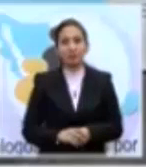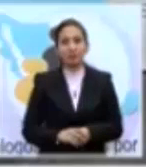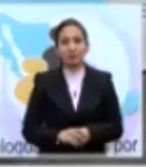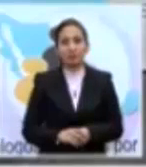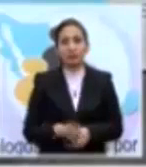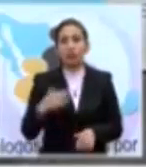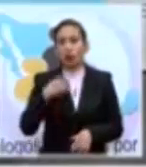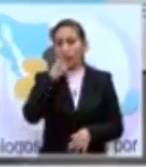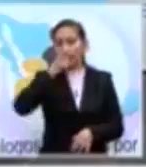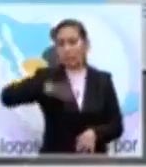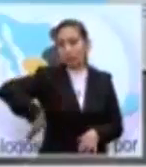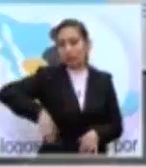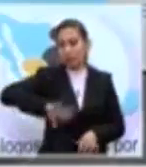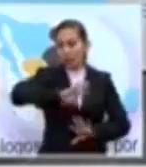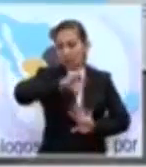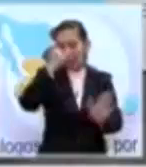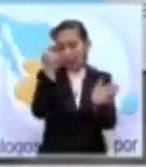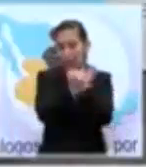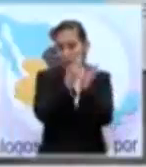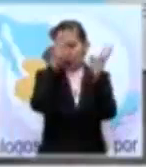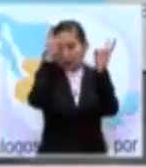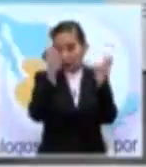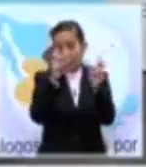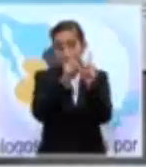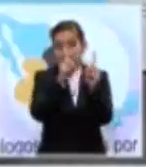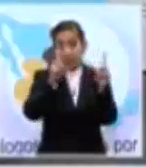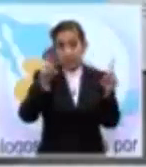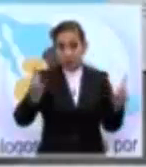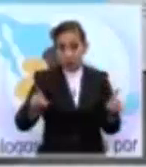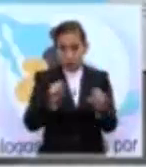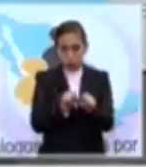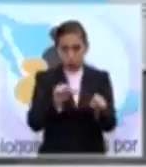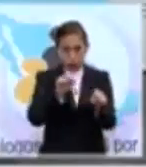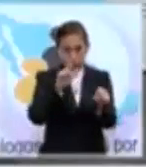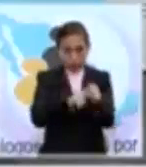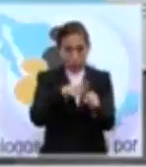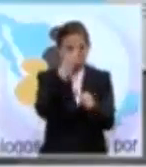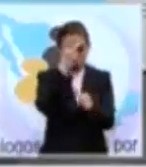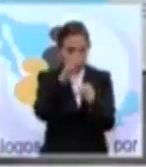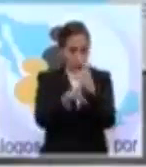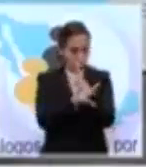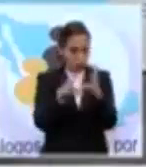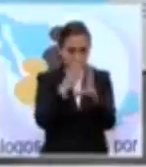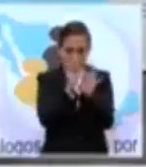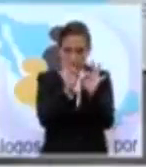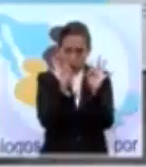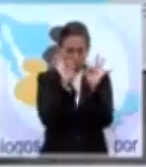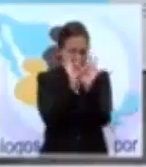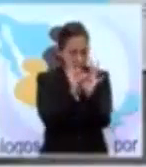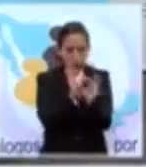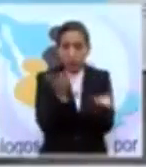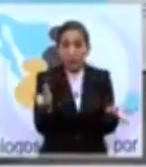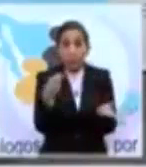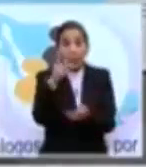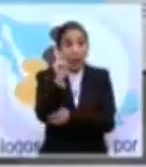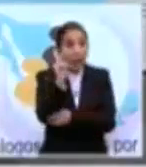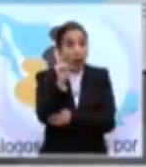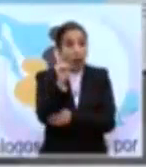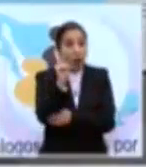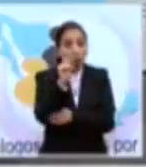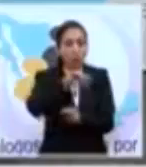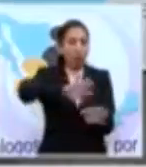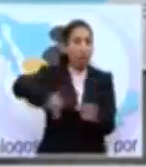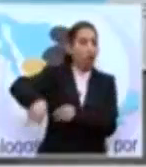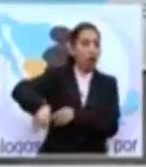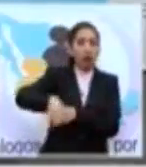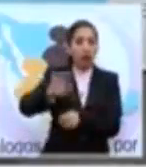Les decía que hemos aprobado en materia de desarrollo social cosas importantes, pero no podemos dejar atrás lo que